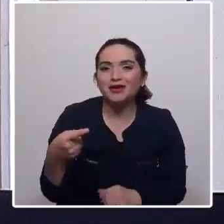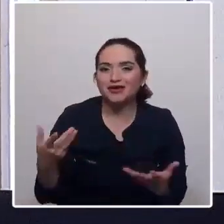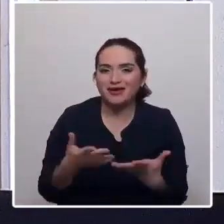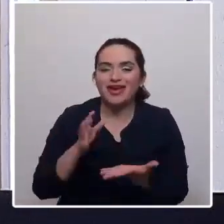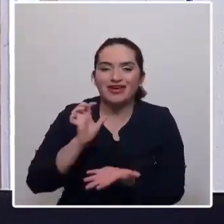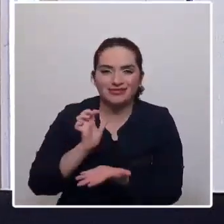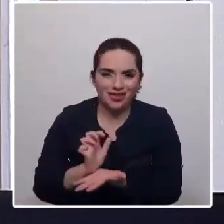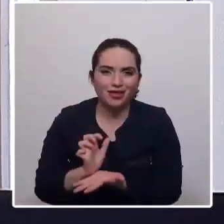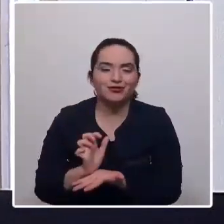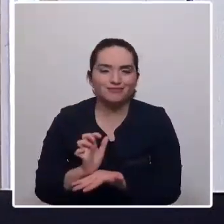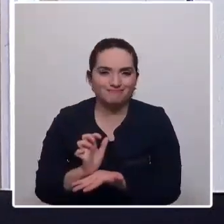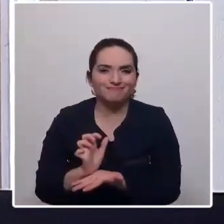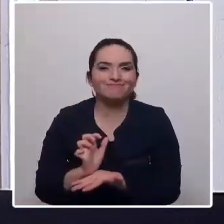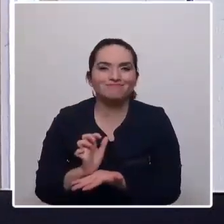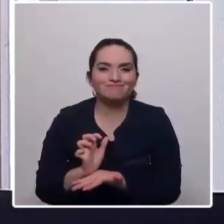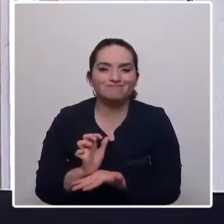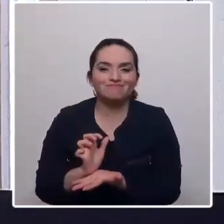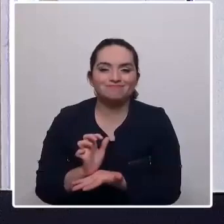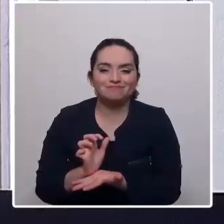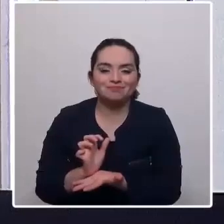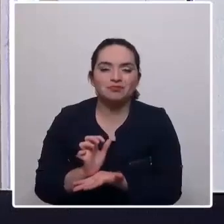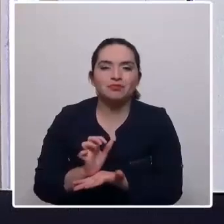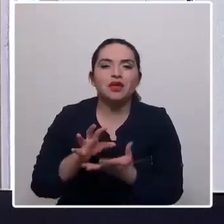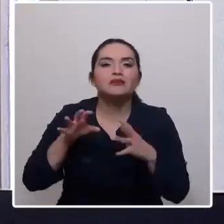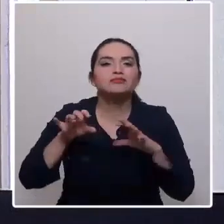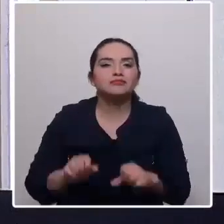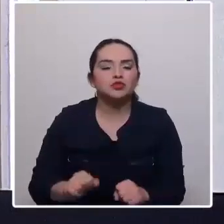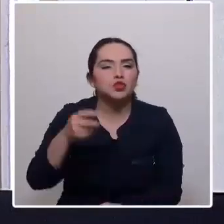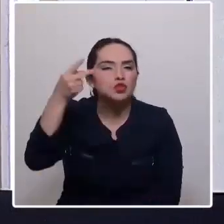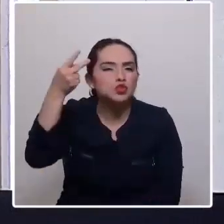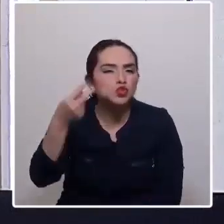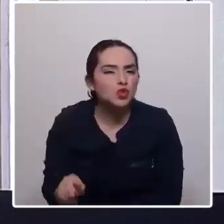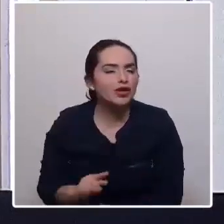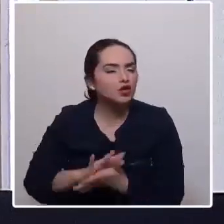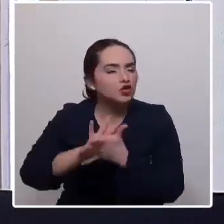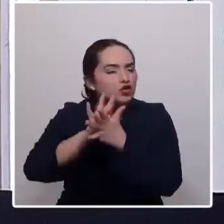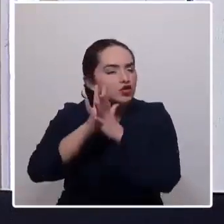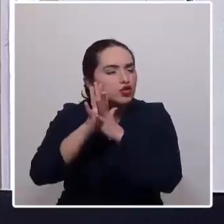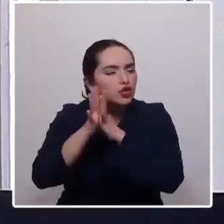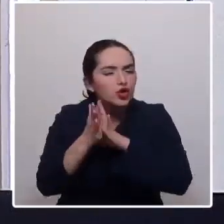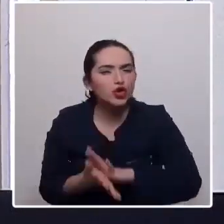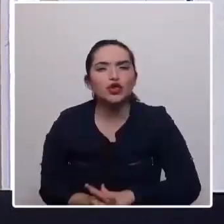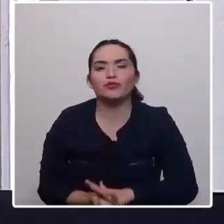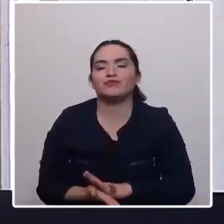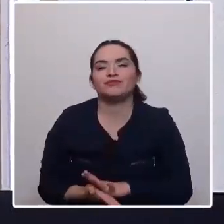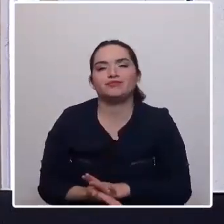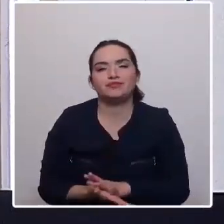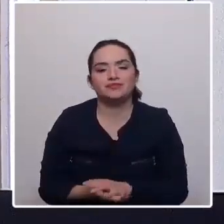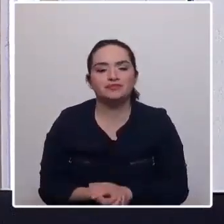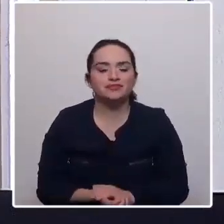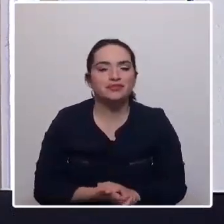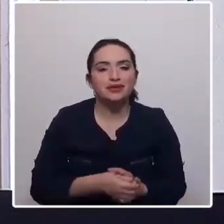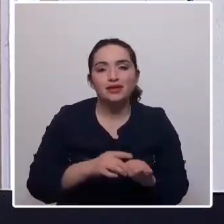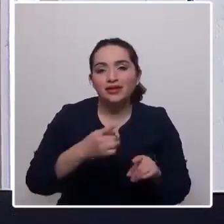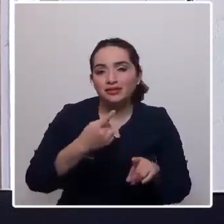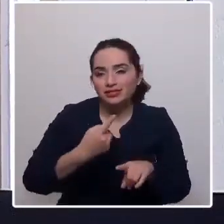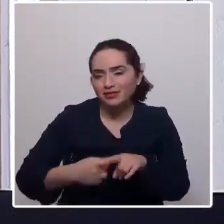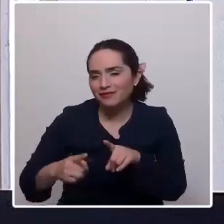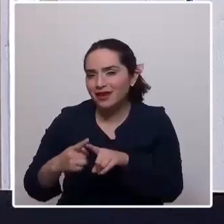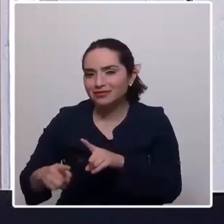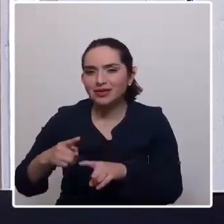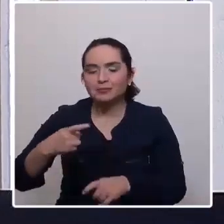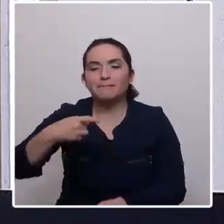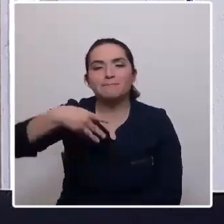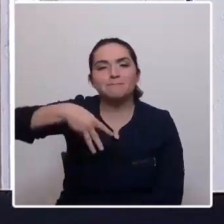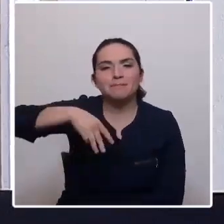Estado detentará el dominio absoluto, exclusivo, inalienable e imprescriptible de todas las sustancias minerales. Además,